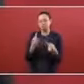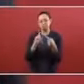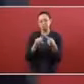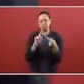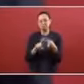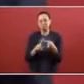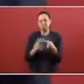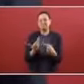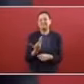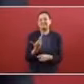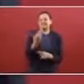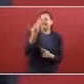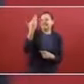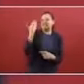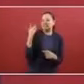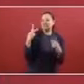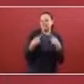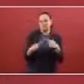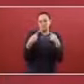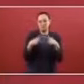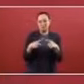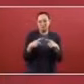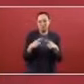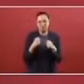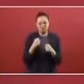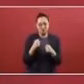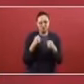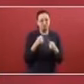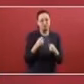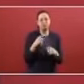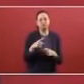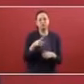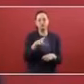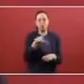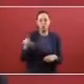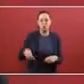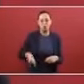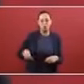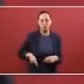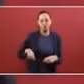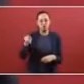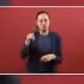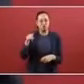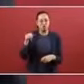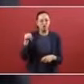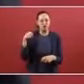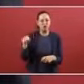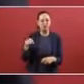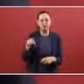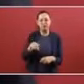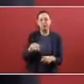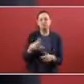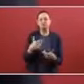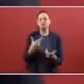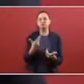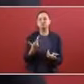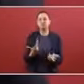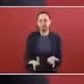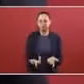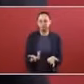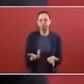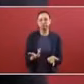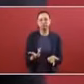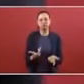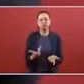ya el gobierno del estado de Tabasco se ha hecho cargo de